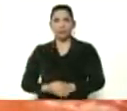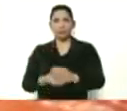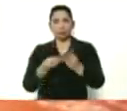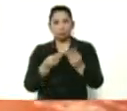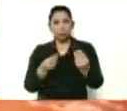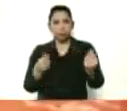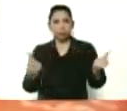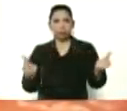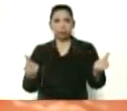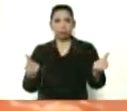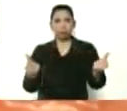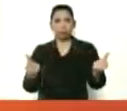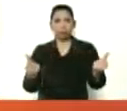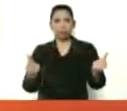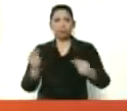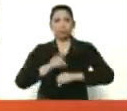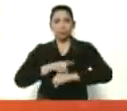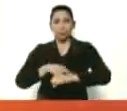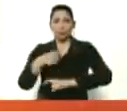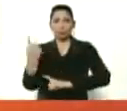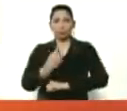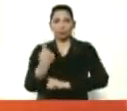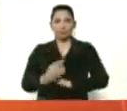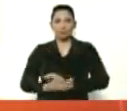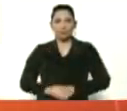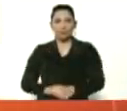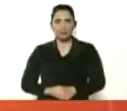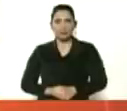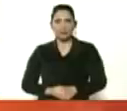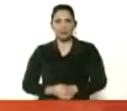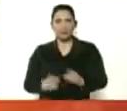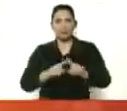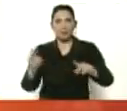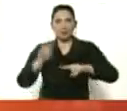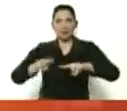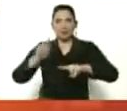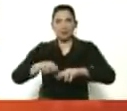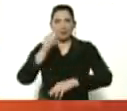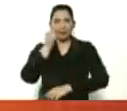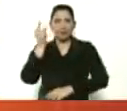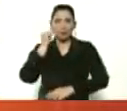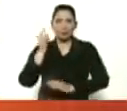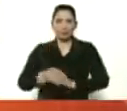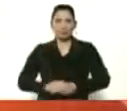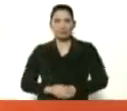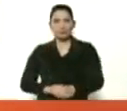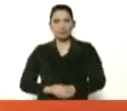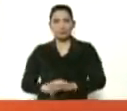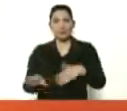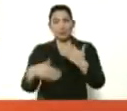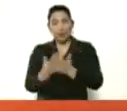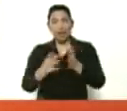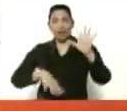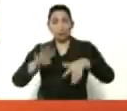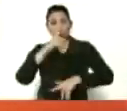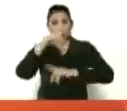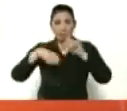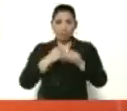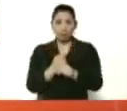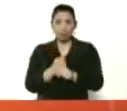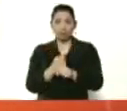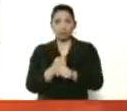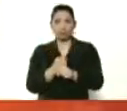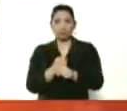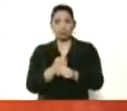flexibilización temporal y única para que los niños y niñas hasta 14 años, junto a